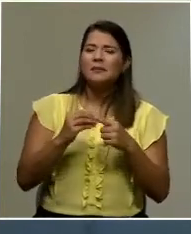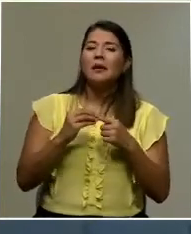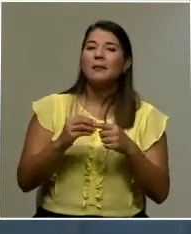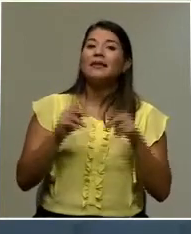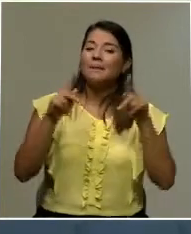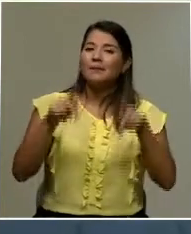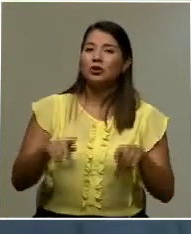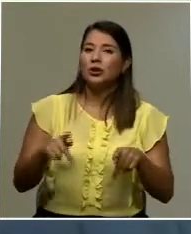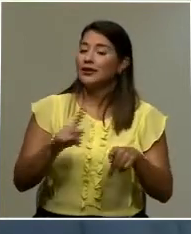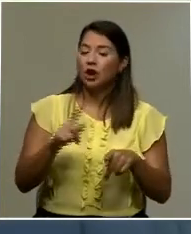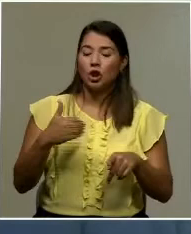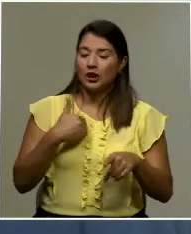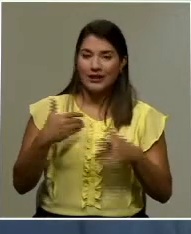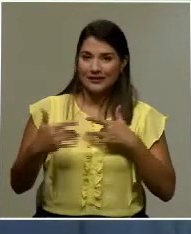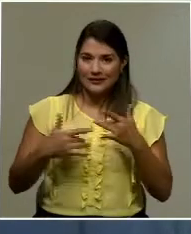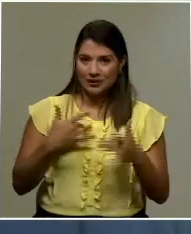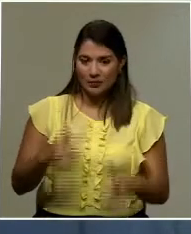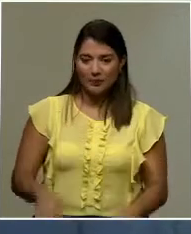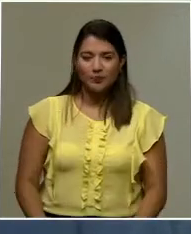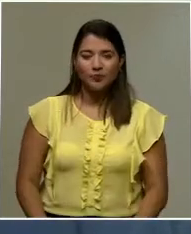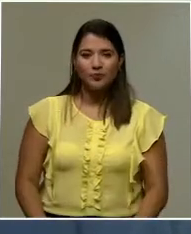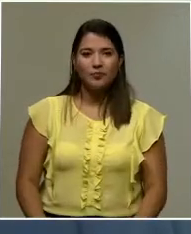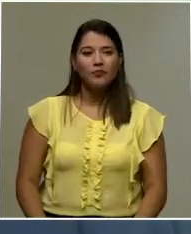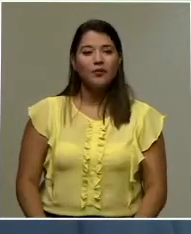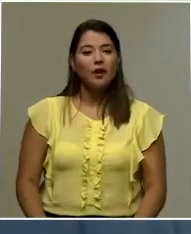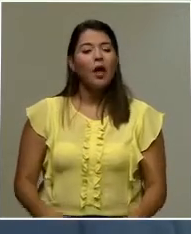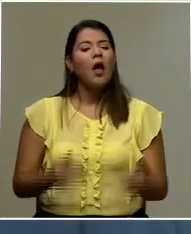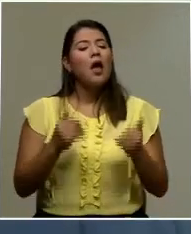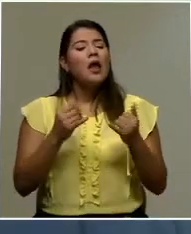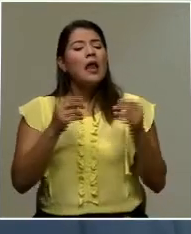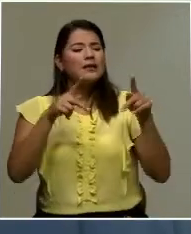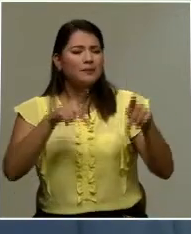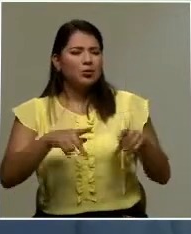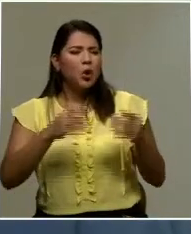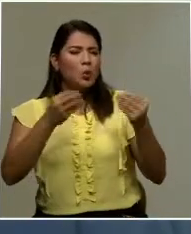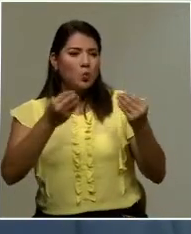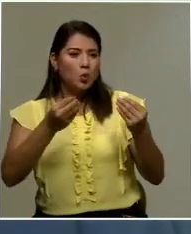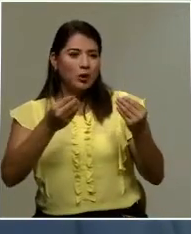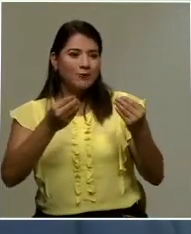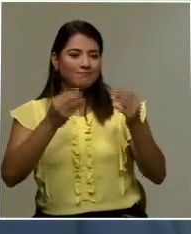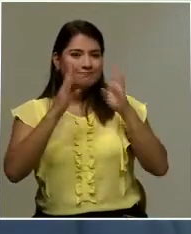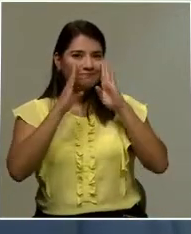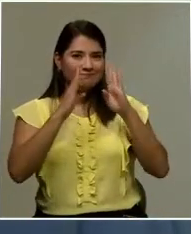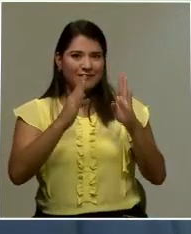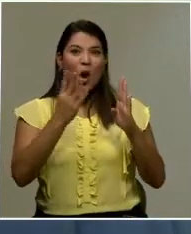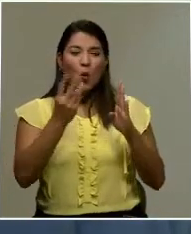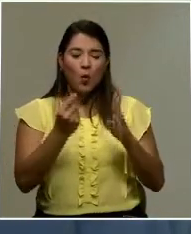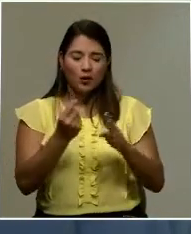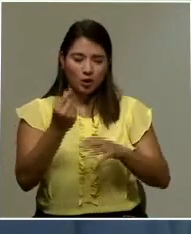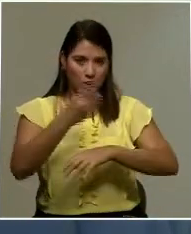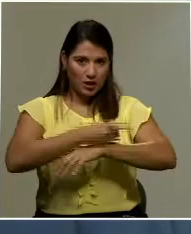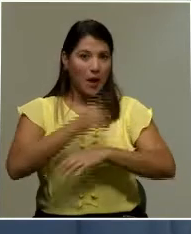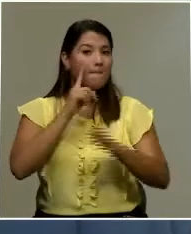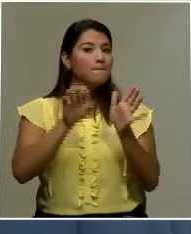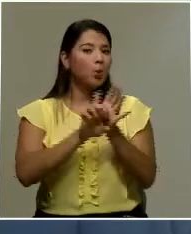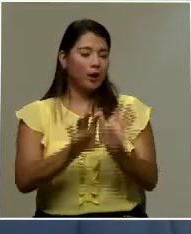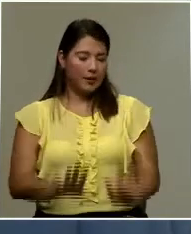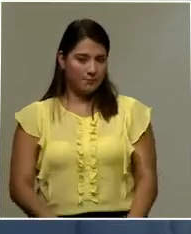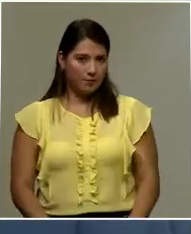contagiosos. En términos de días, que la gente está muy pendiente de los días, digamos, si uno está